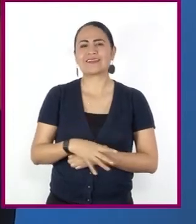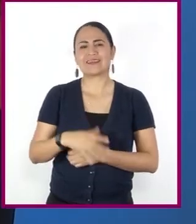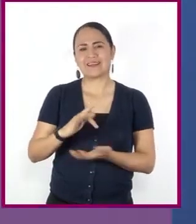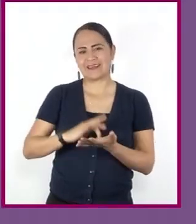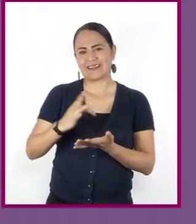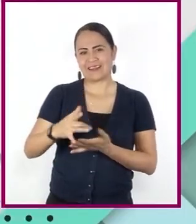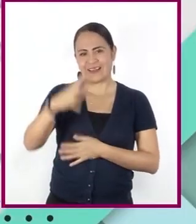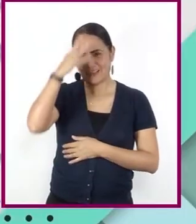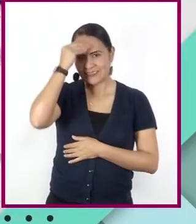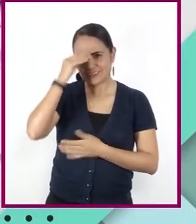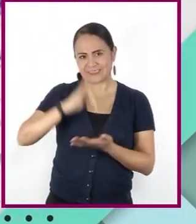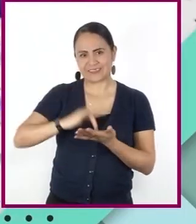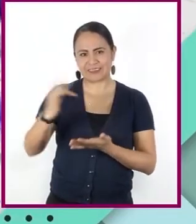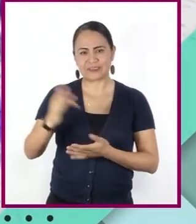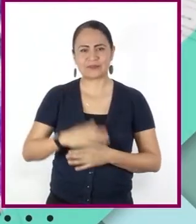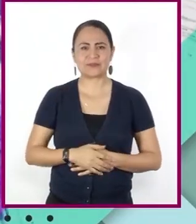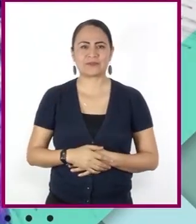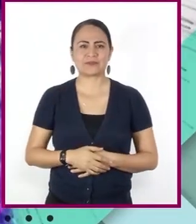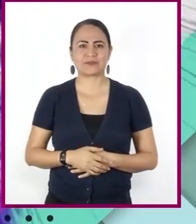aprendizaje.